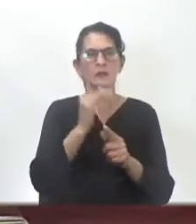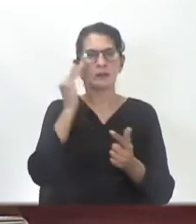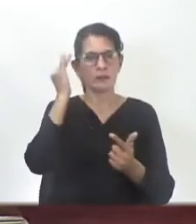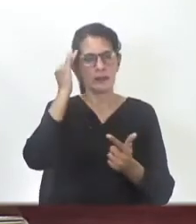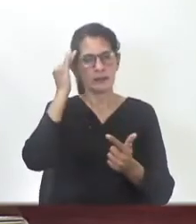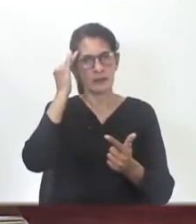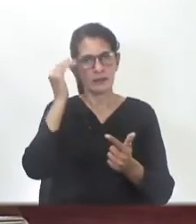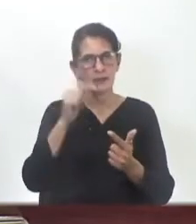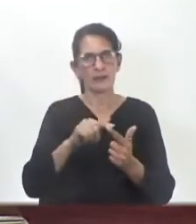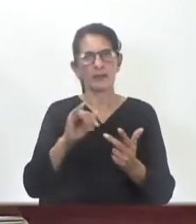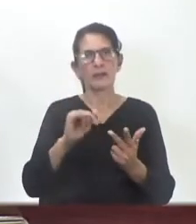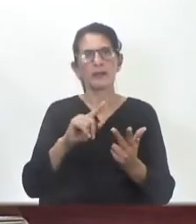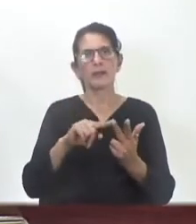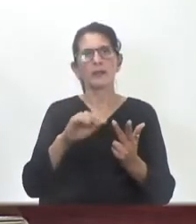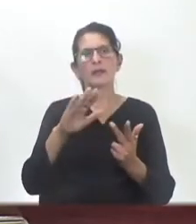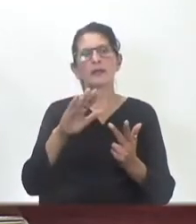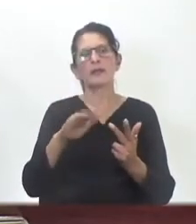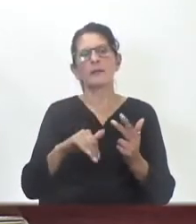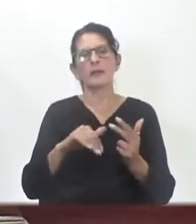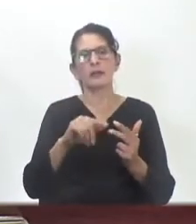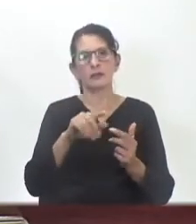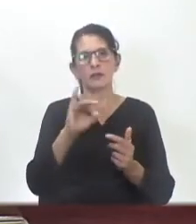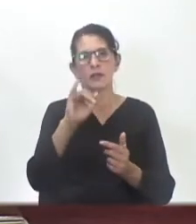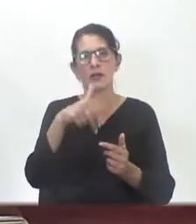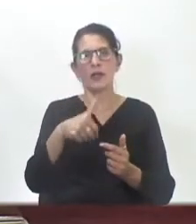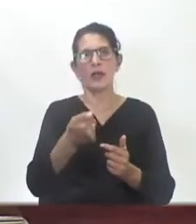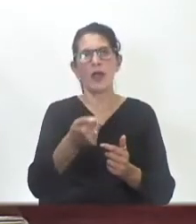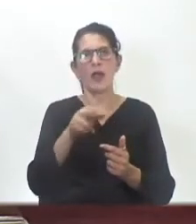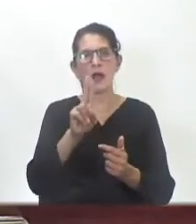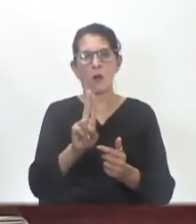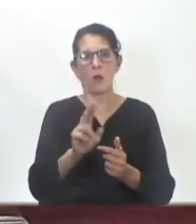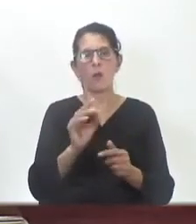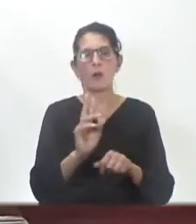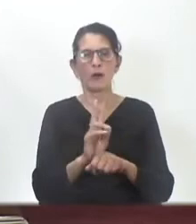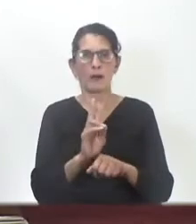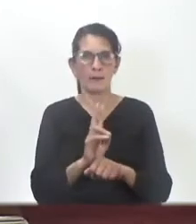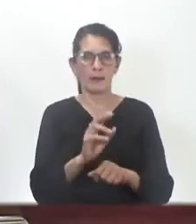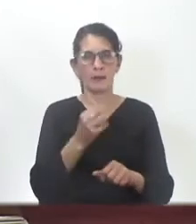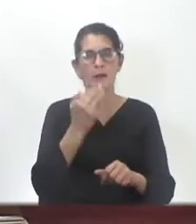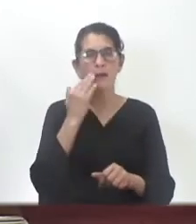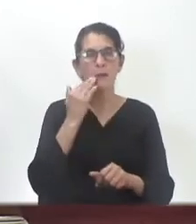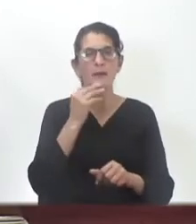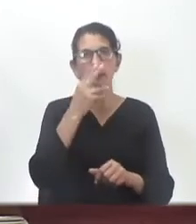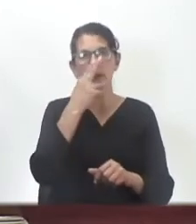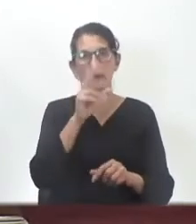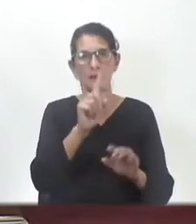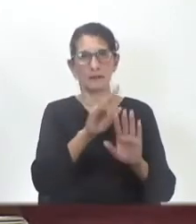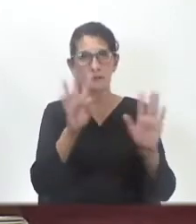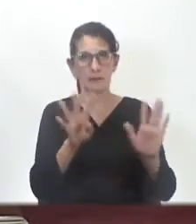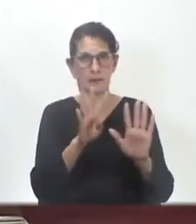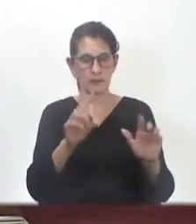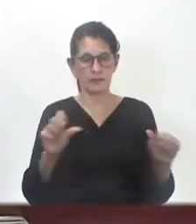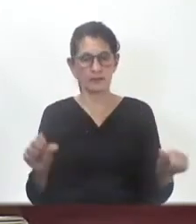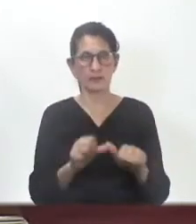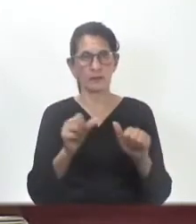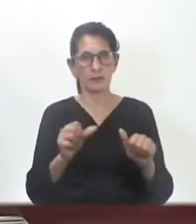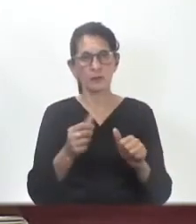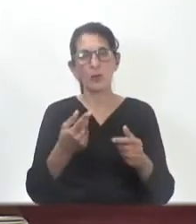mental y de menor medida, en INAU por amparo. En abril de 2019 se realizó un